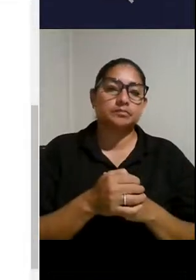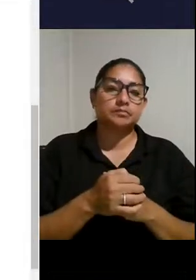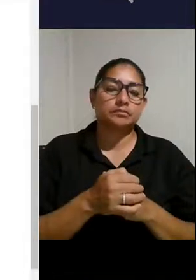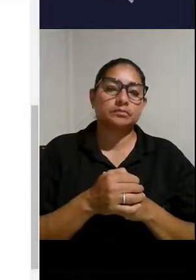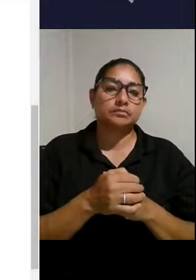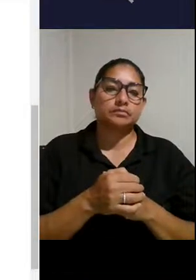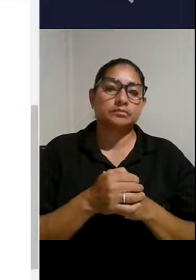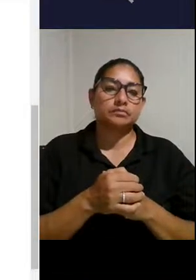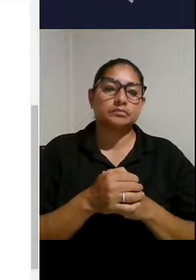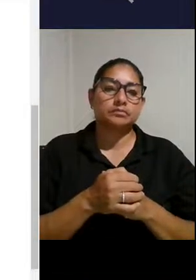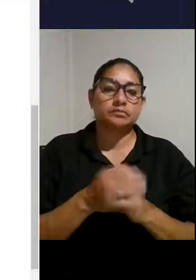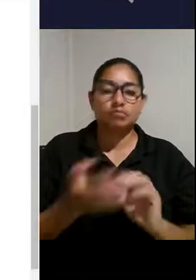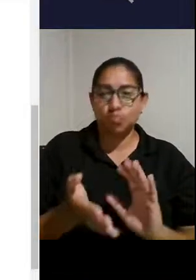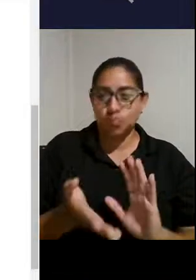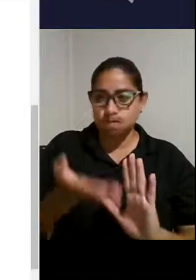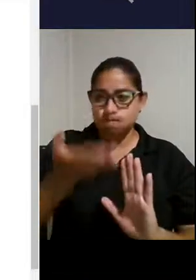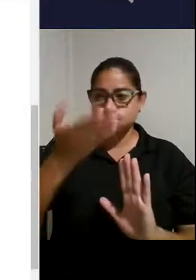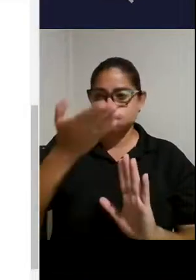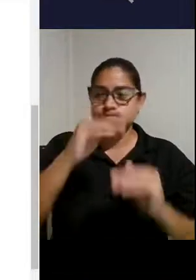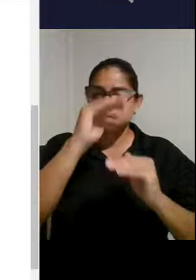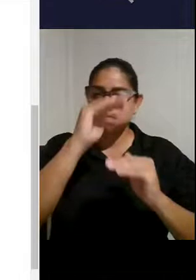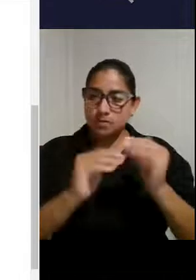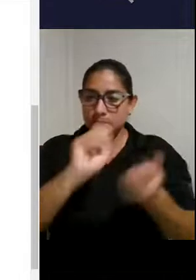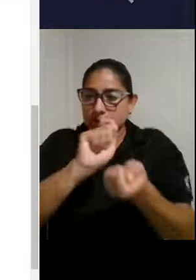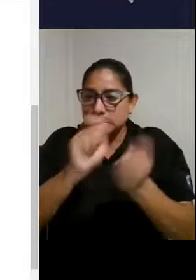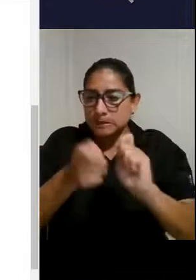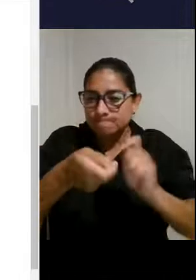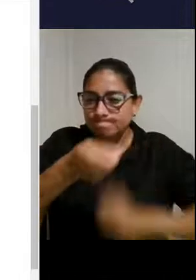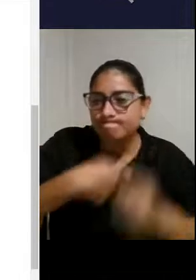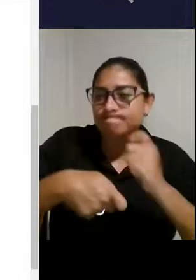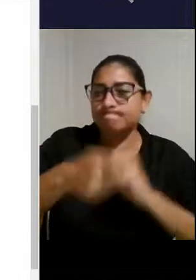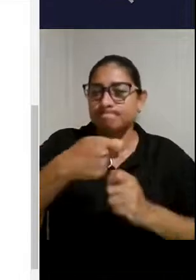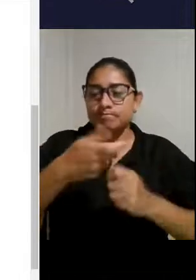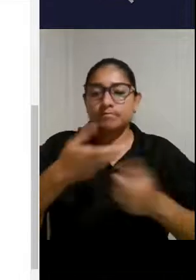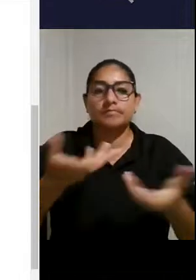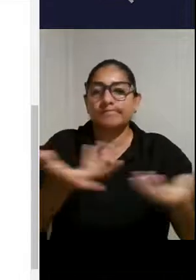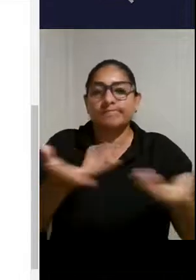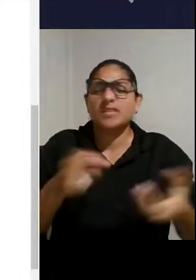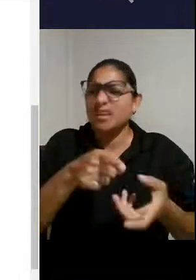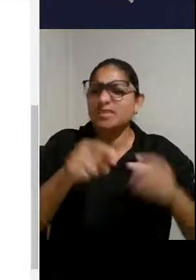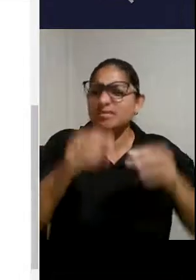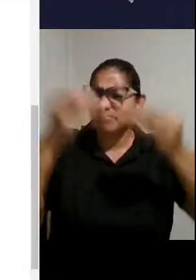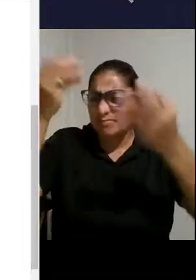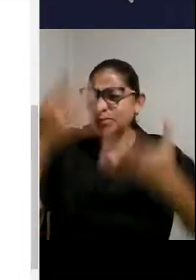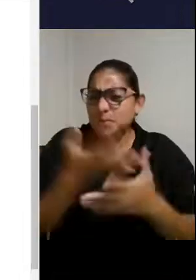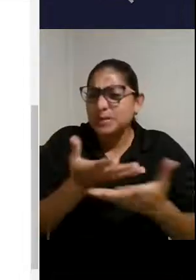con incrementos y tasas de cambio, que este contenido